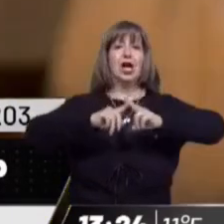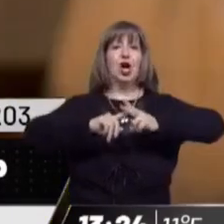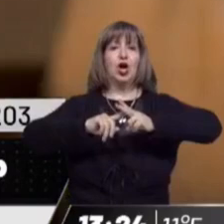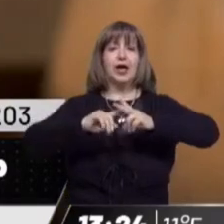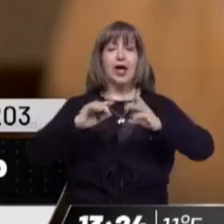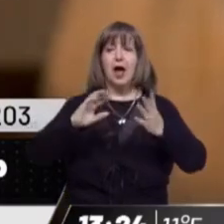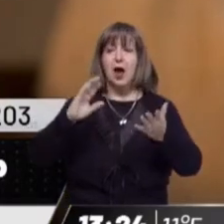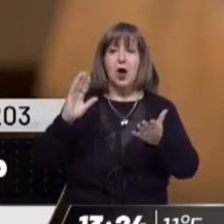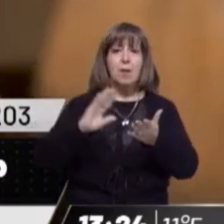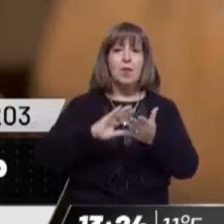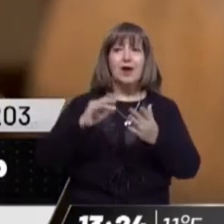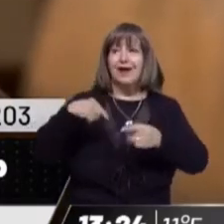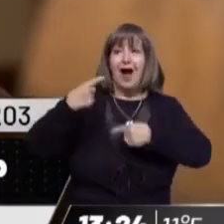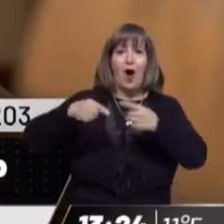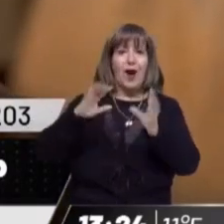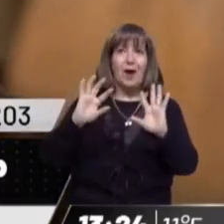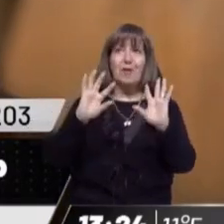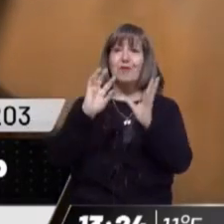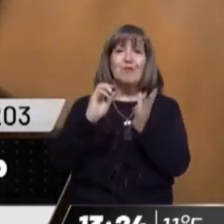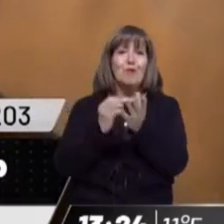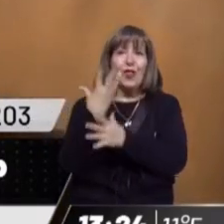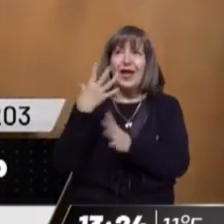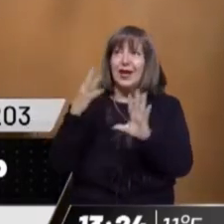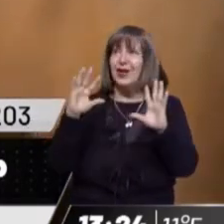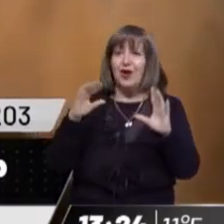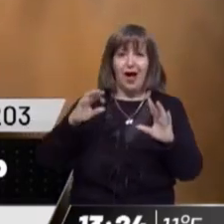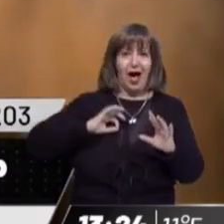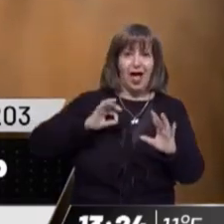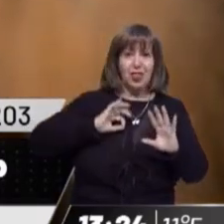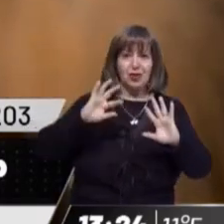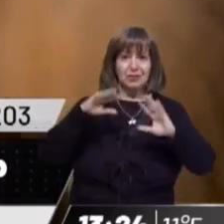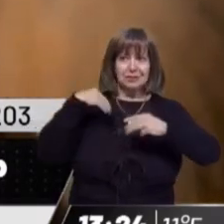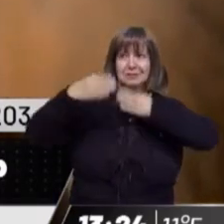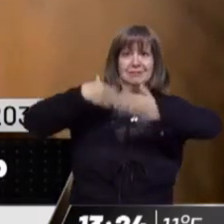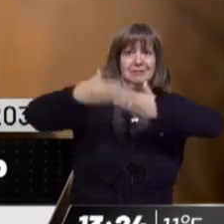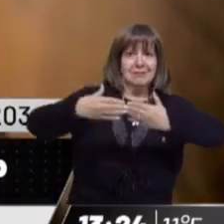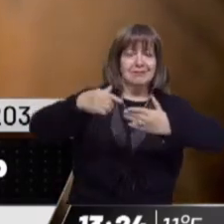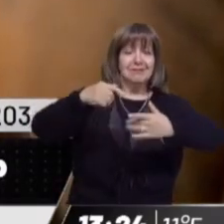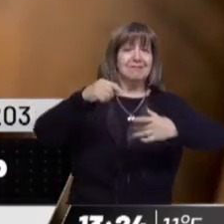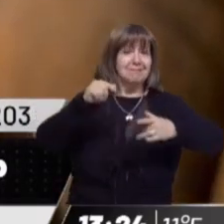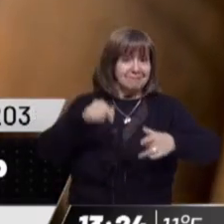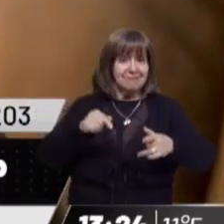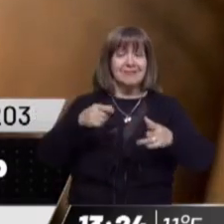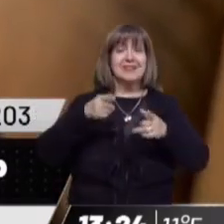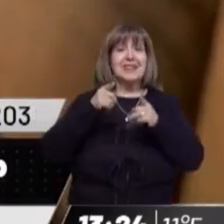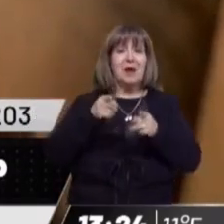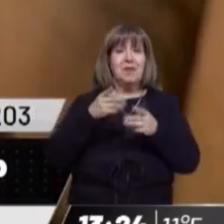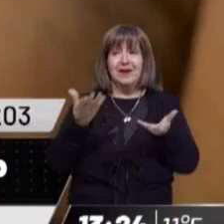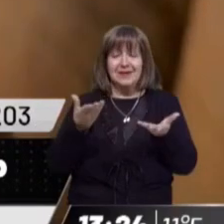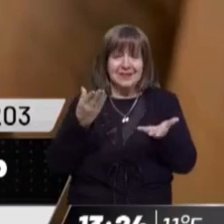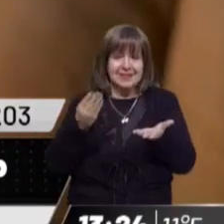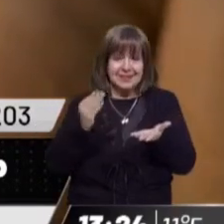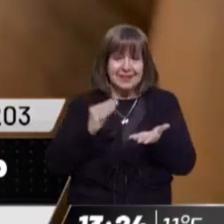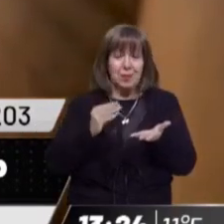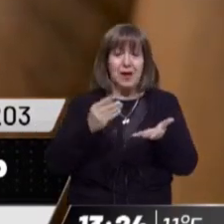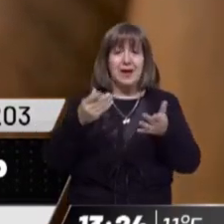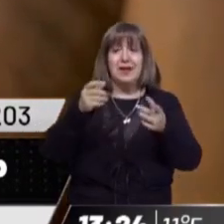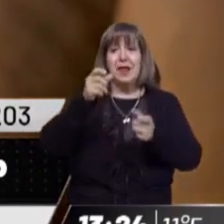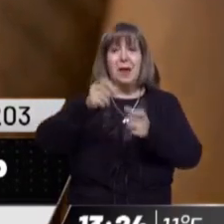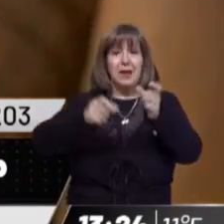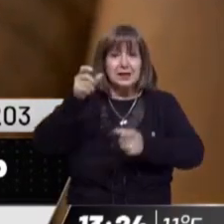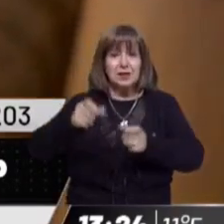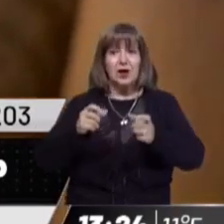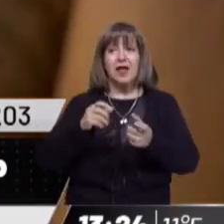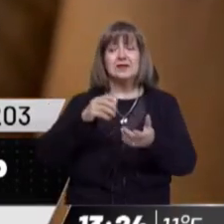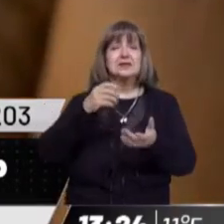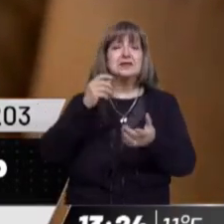que cambios van a haber no solamente en lo tecnológico, sino con el capital humano